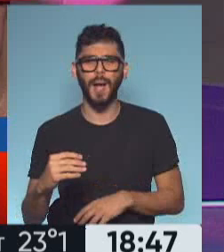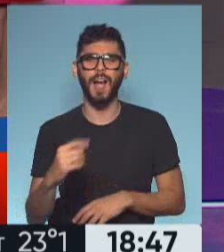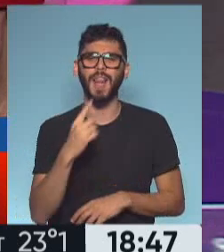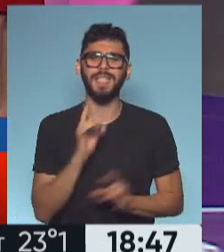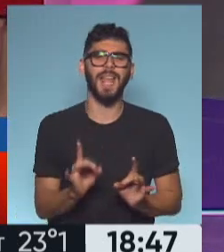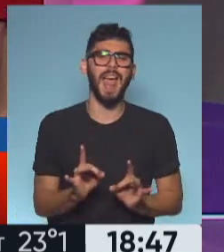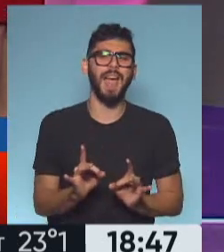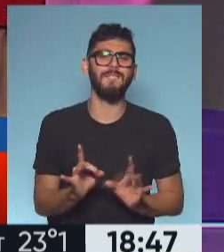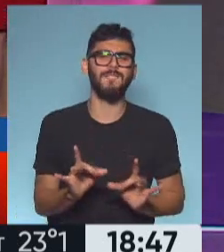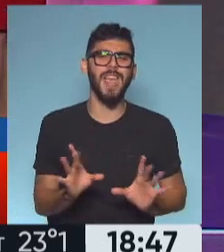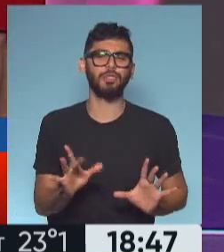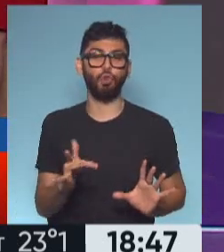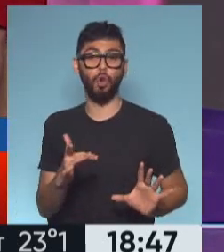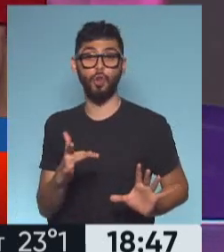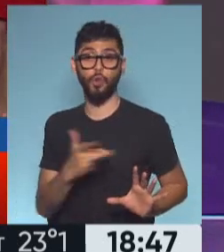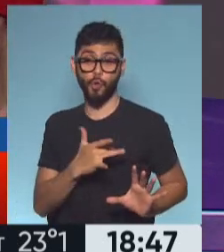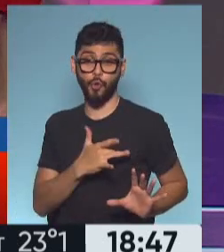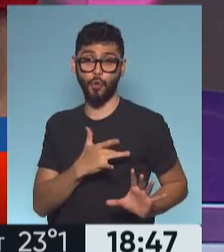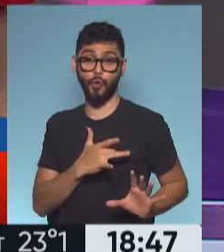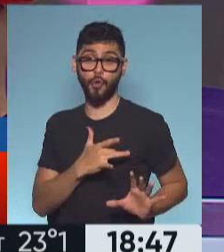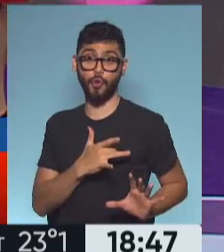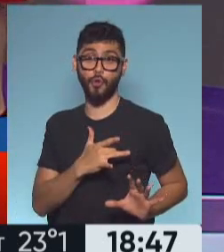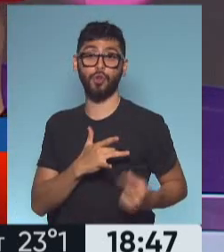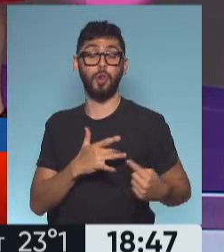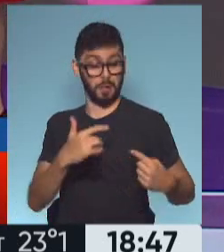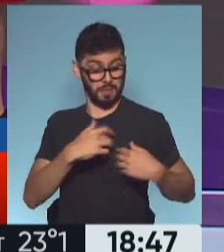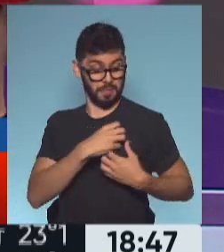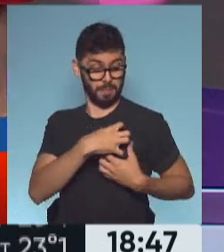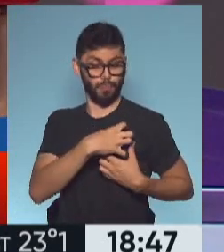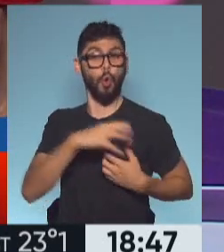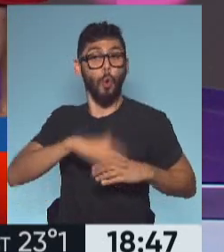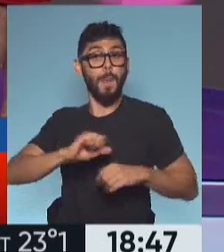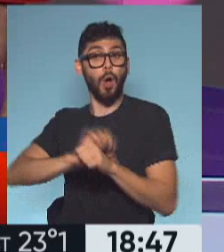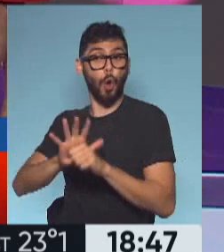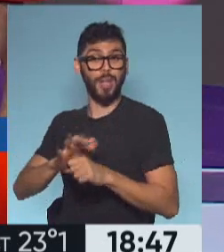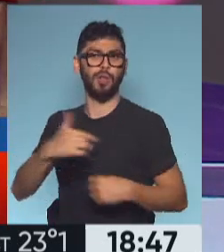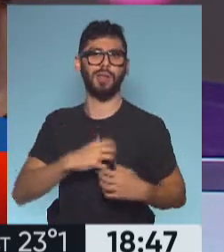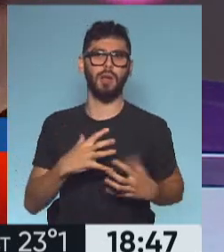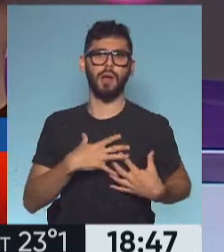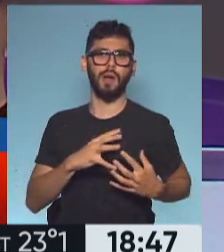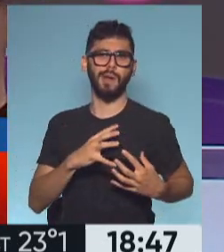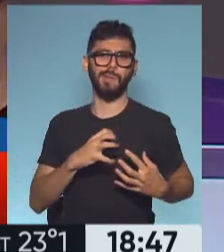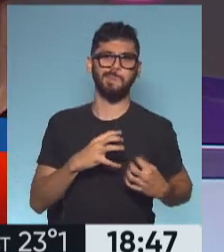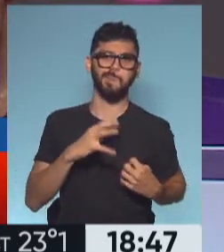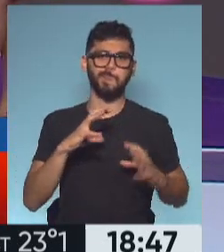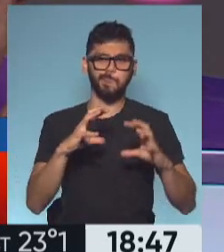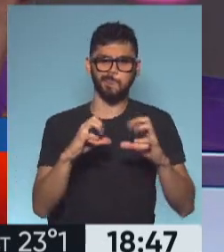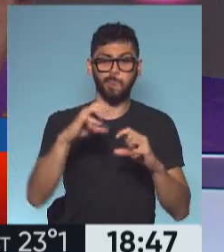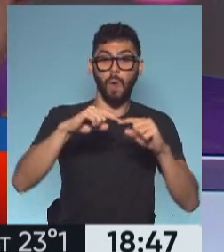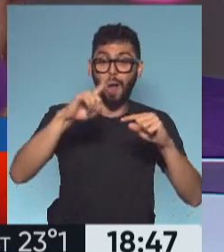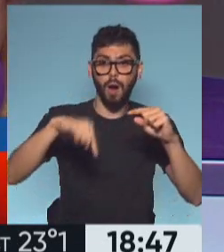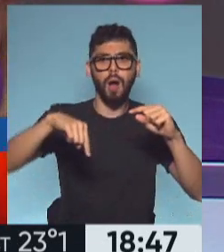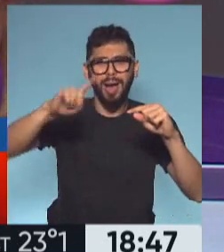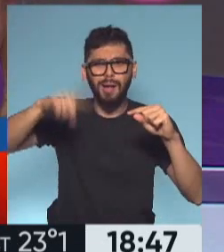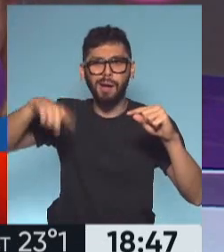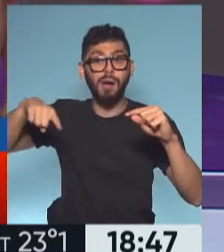infección miocárdica por el virus, que puede llevar a bloqueo auriculoventriculares o a arritmia ventricular compleja, arritmias complejas del corazón,